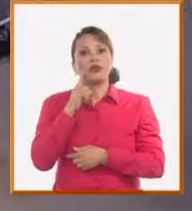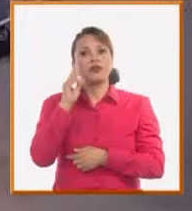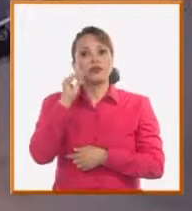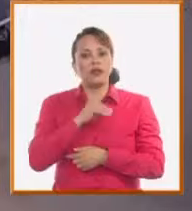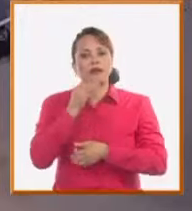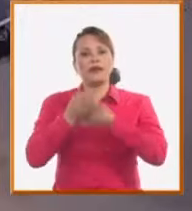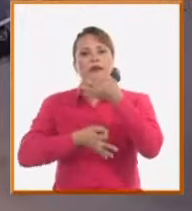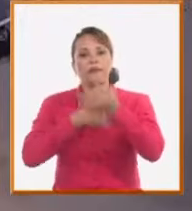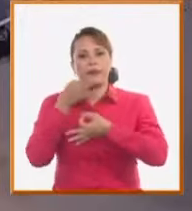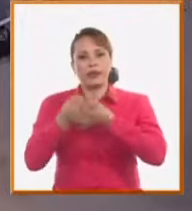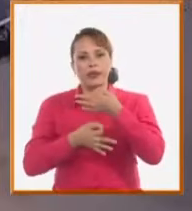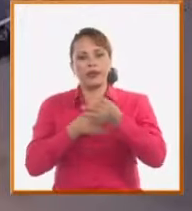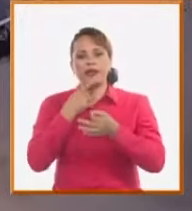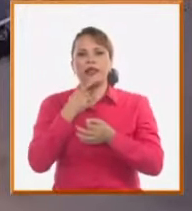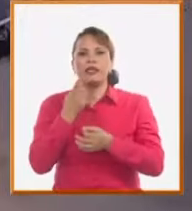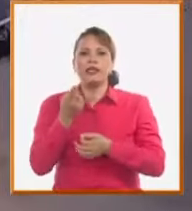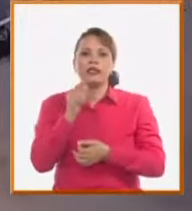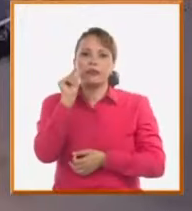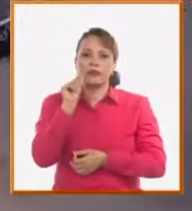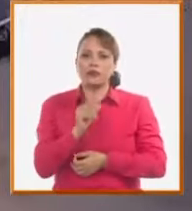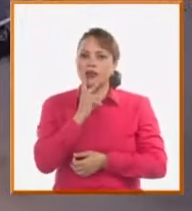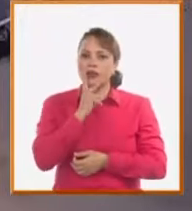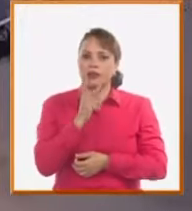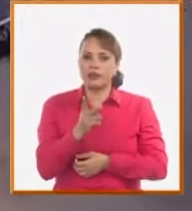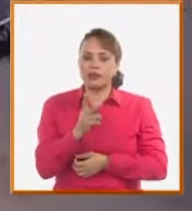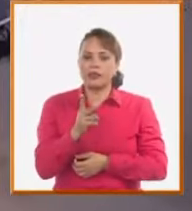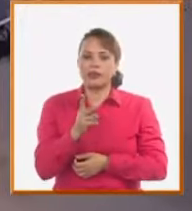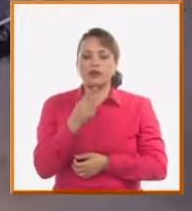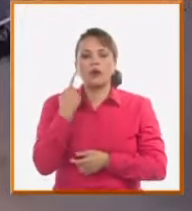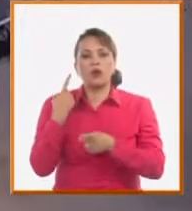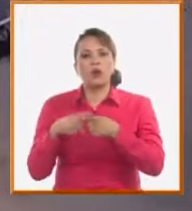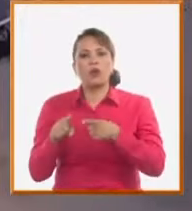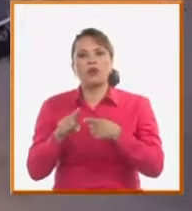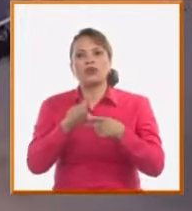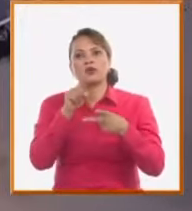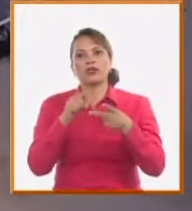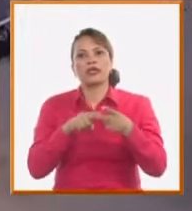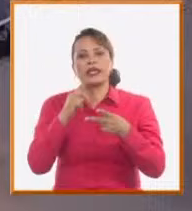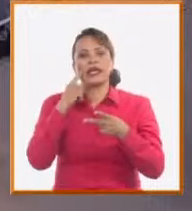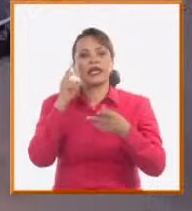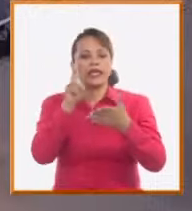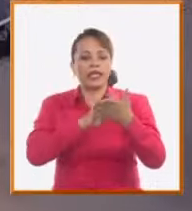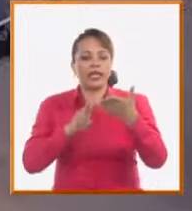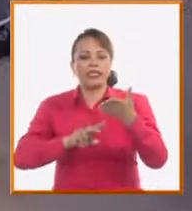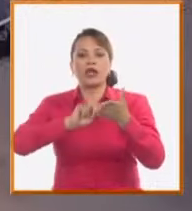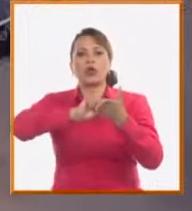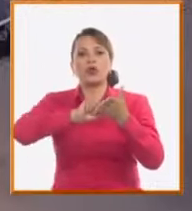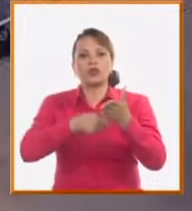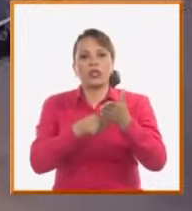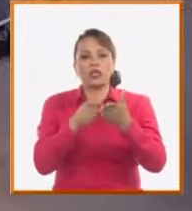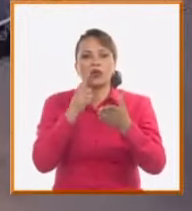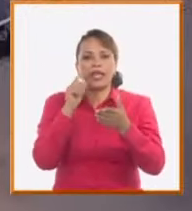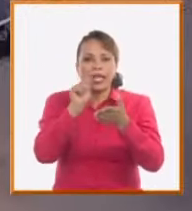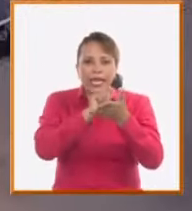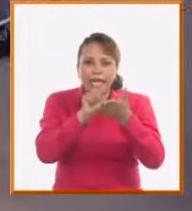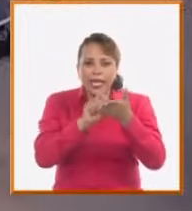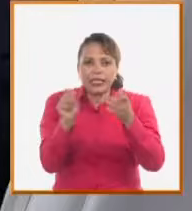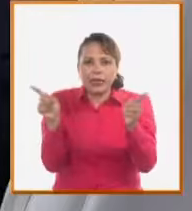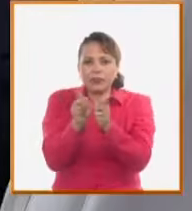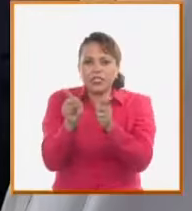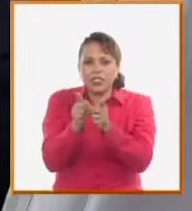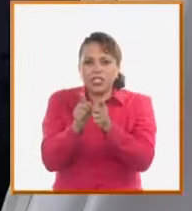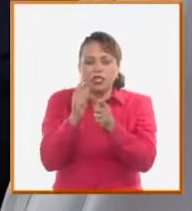explicarle con todos los detalles a la persona. Sí. Y segundo, que la persona sea capaz de leer la letra chiquita también del contrato, ¿no? Para también que sepa qué es lo que está